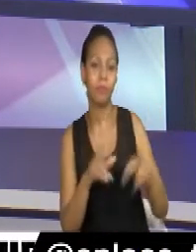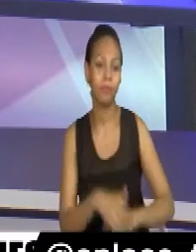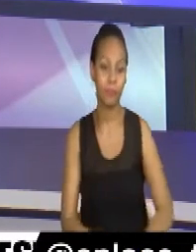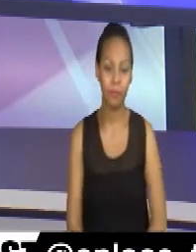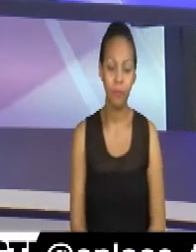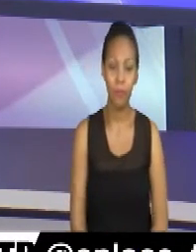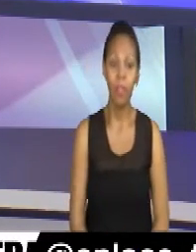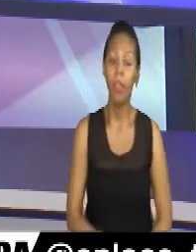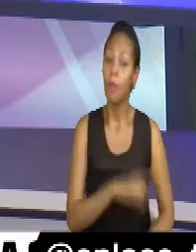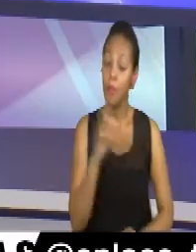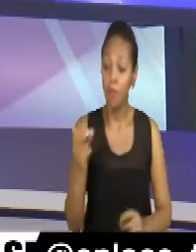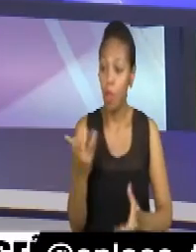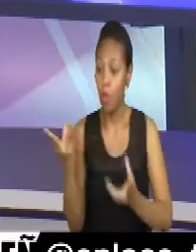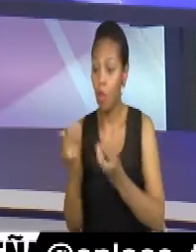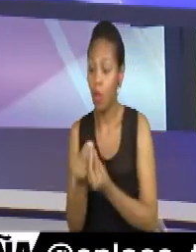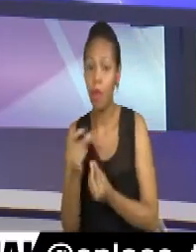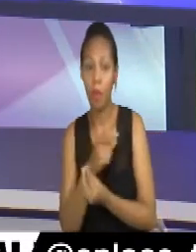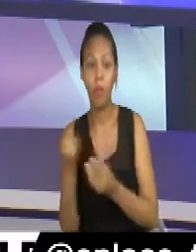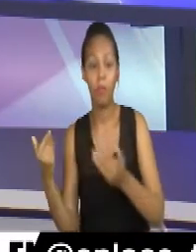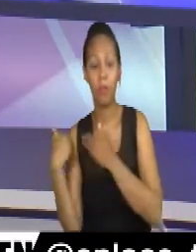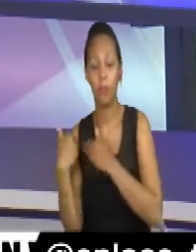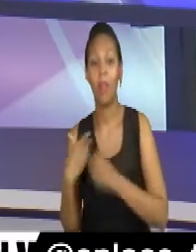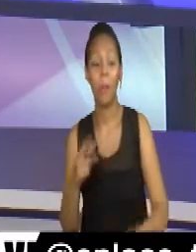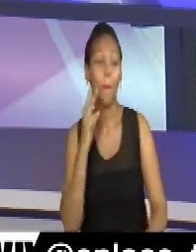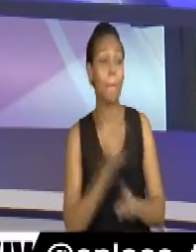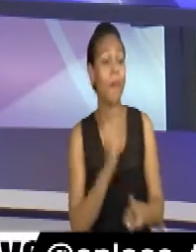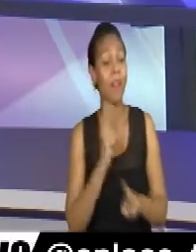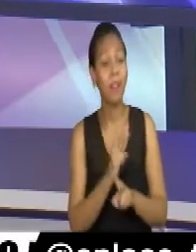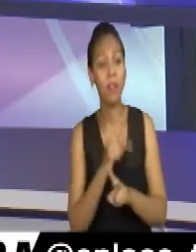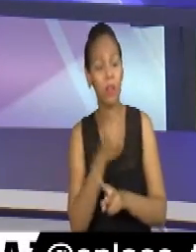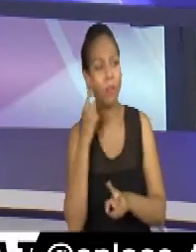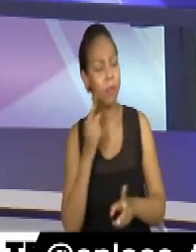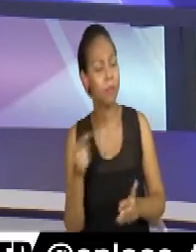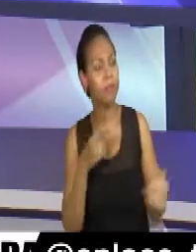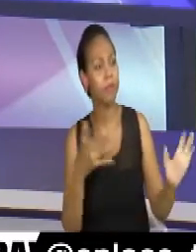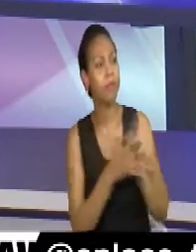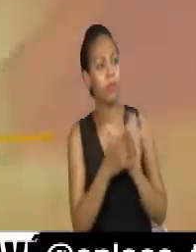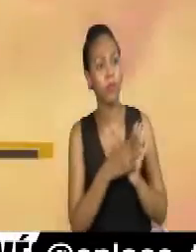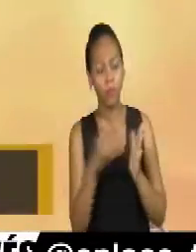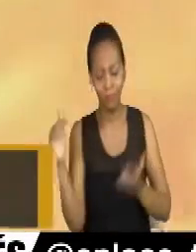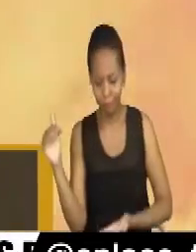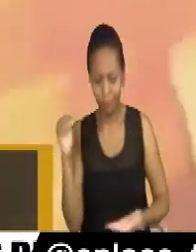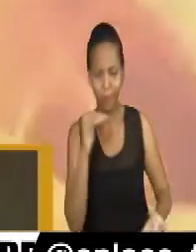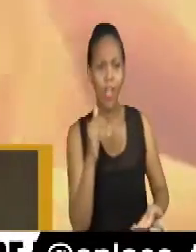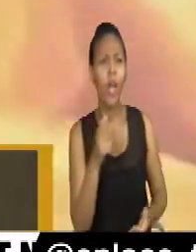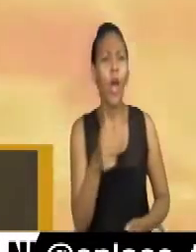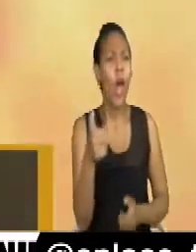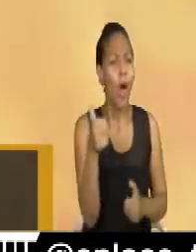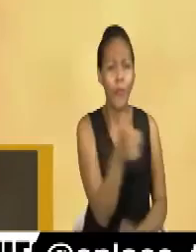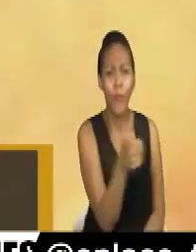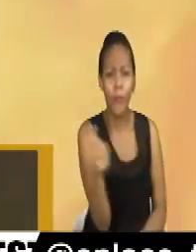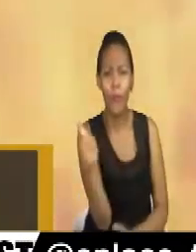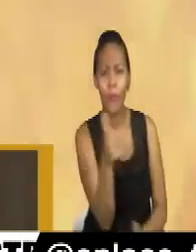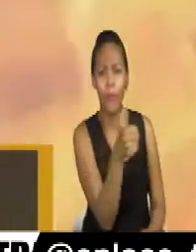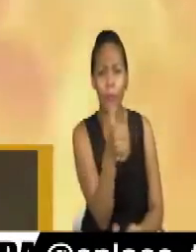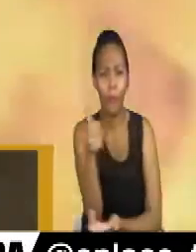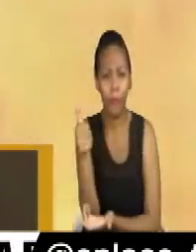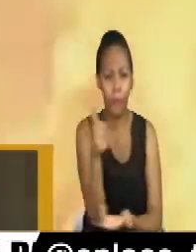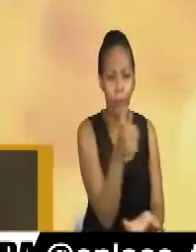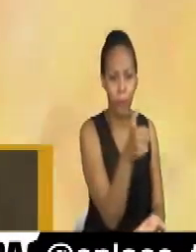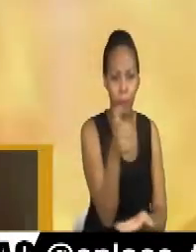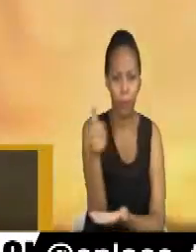Desastres entrega recomendaciones para el uso de extintores. El fuego está presente en muchas situaciones de la